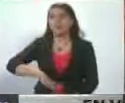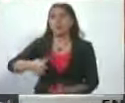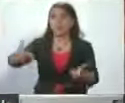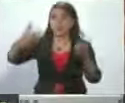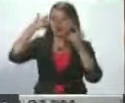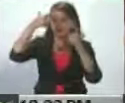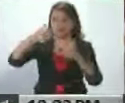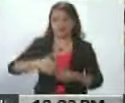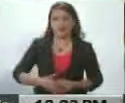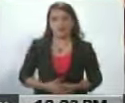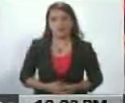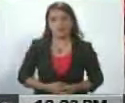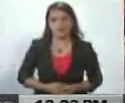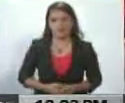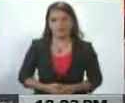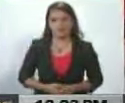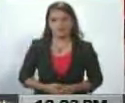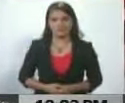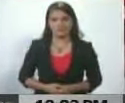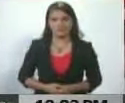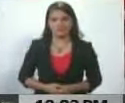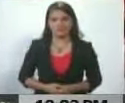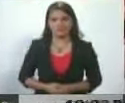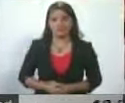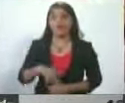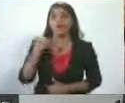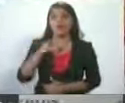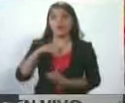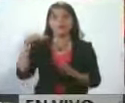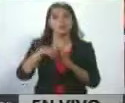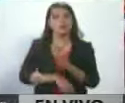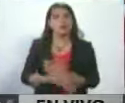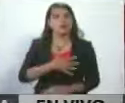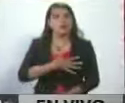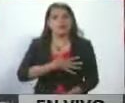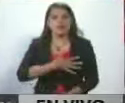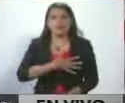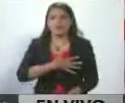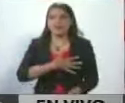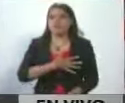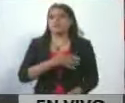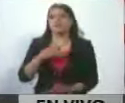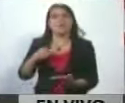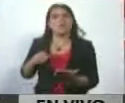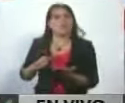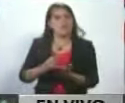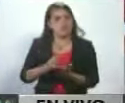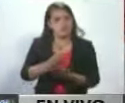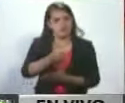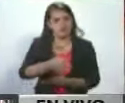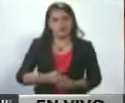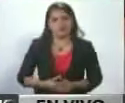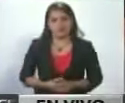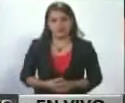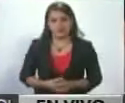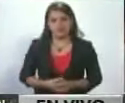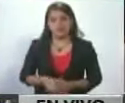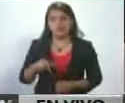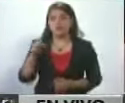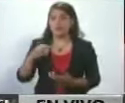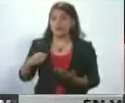Chávez. Y tenemos un profundo sentido de lealtad. Y esa